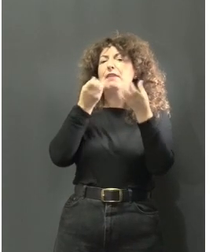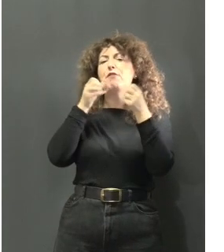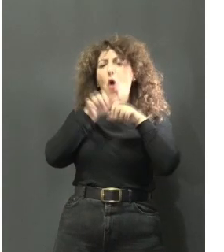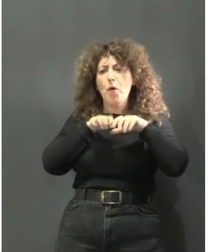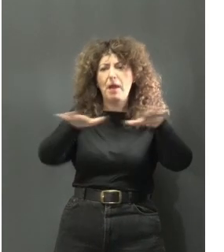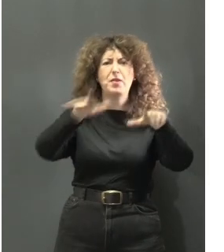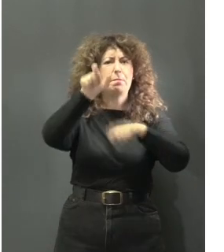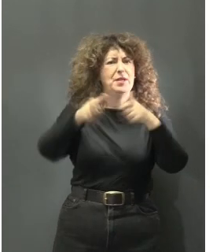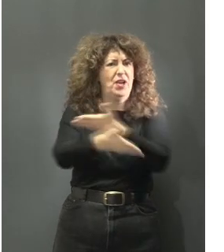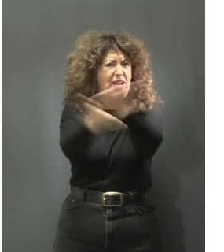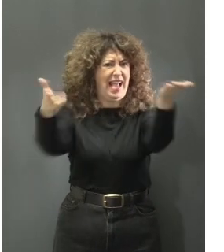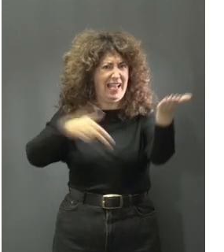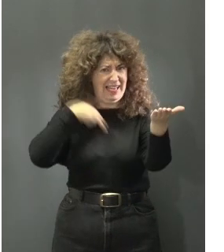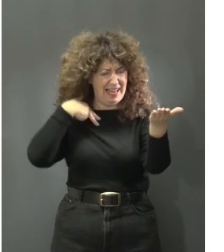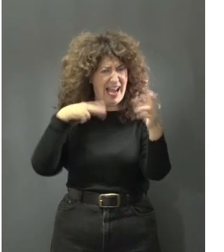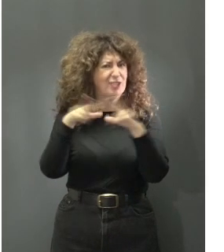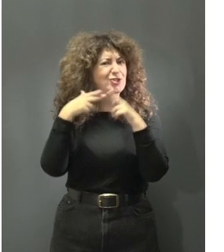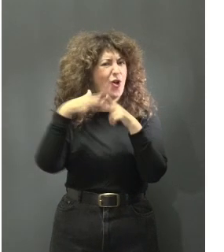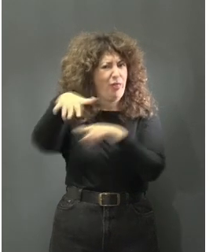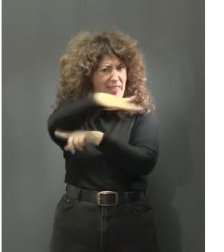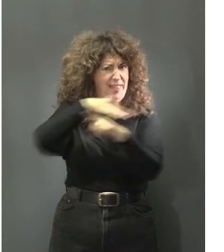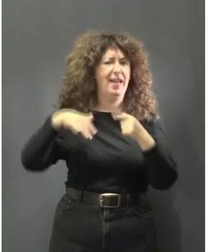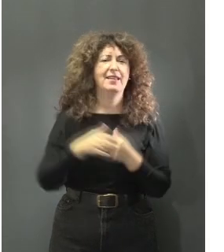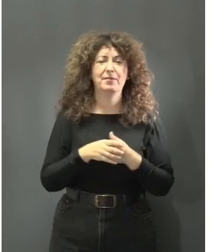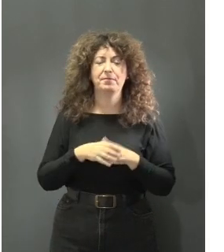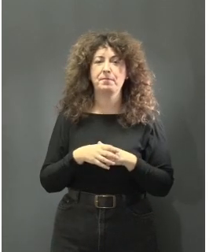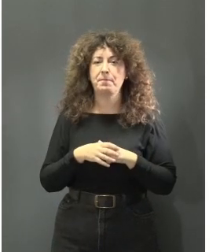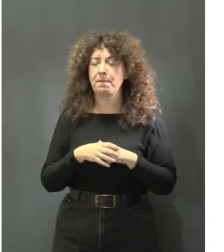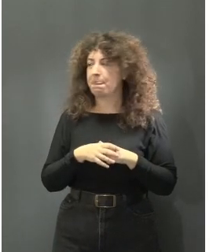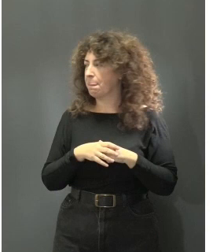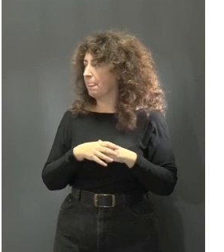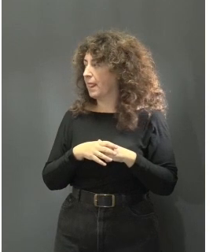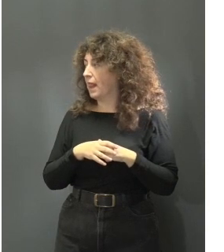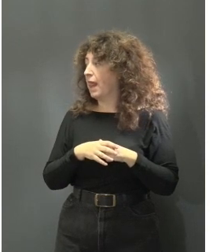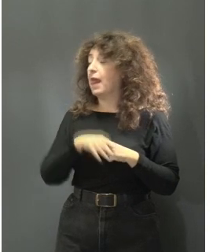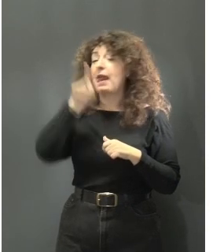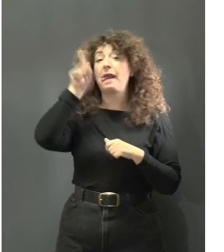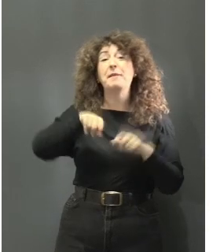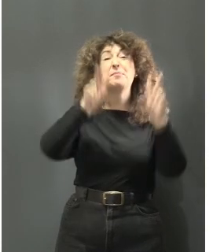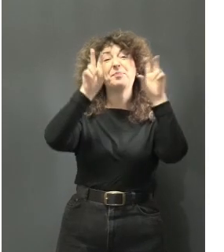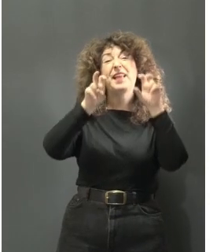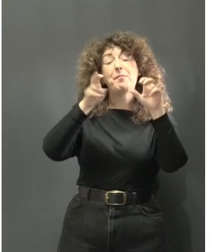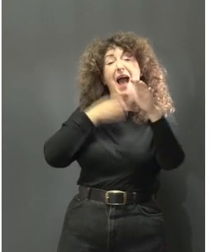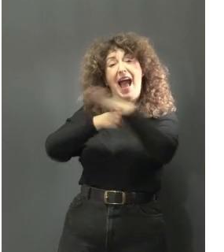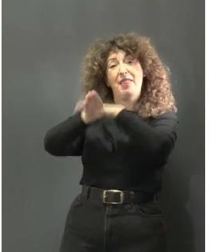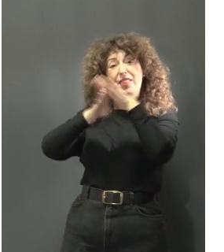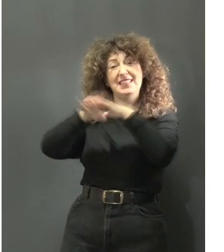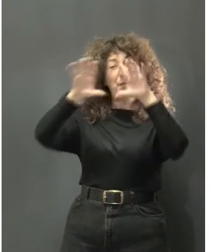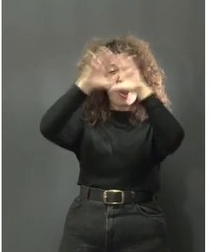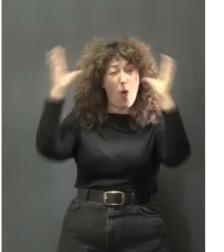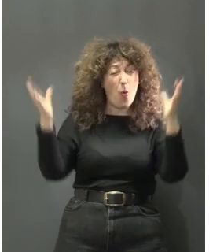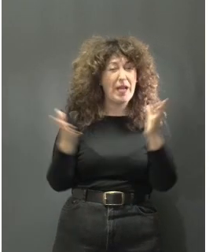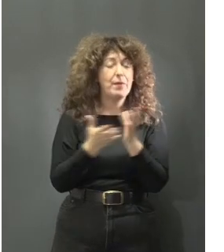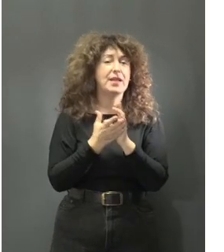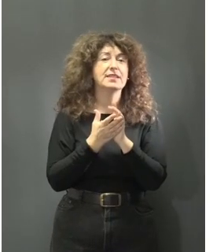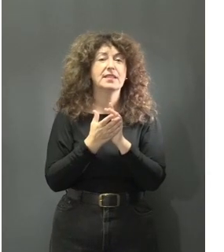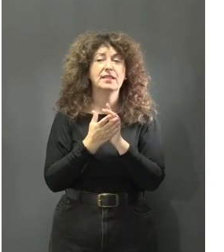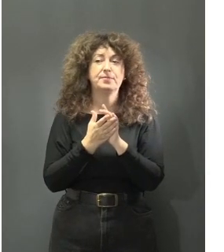público general o a esa sociedad en general. Tema de la accesibilidad universal yo creo que está